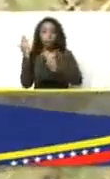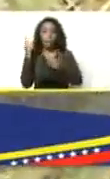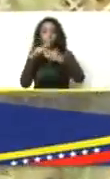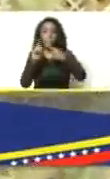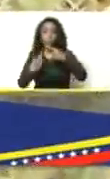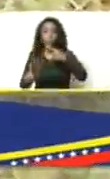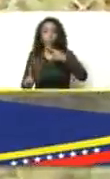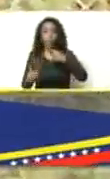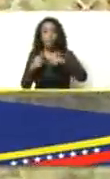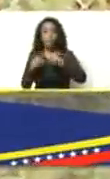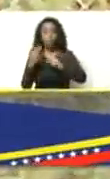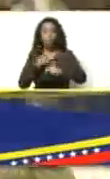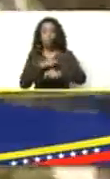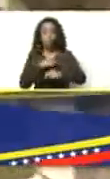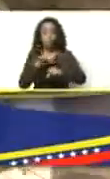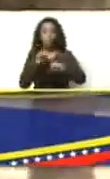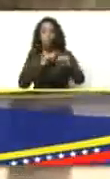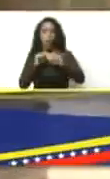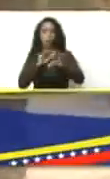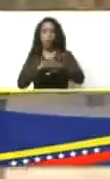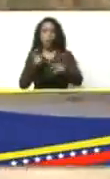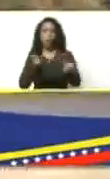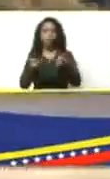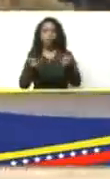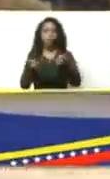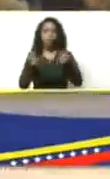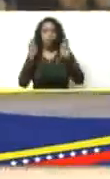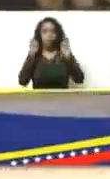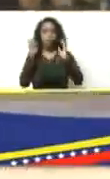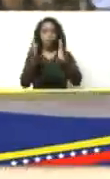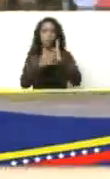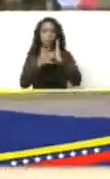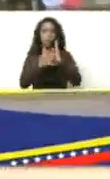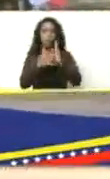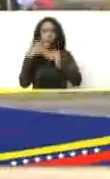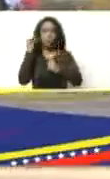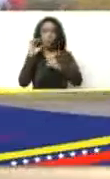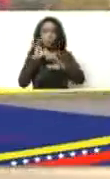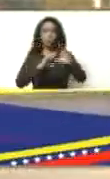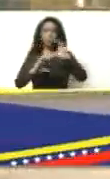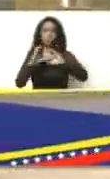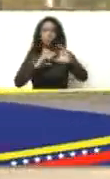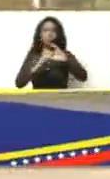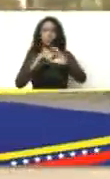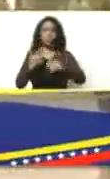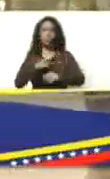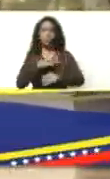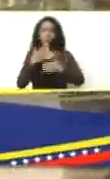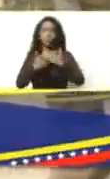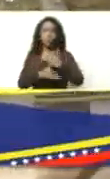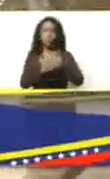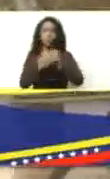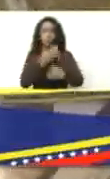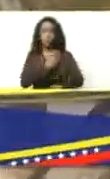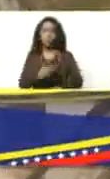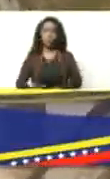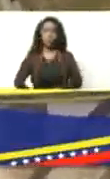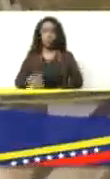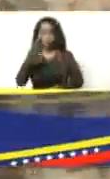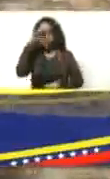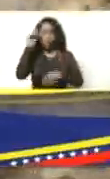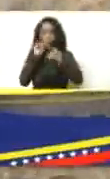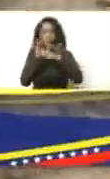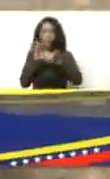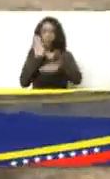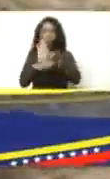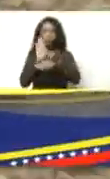electricidad, pero somos eficientes porque manejamos los criterios tecnológicos, los criterios científicos y estamos avanzando, presidente. Dios lo bendiga